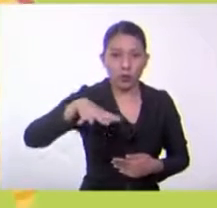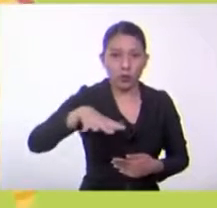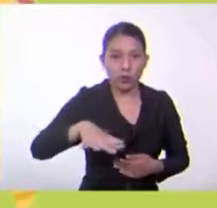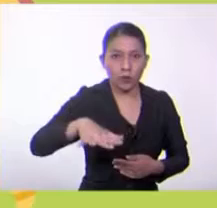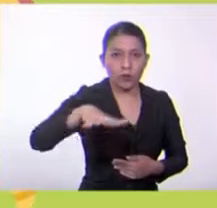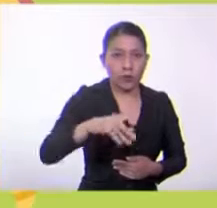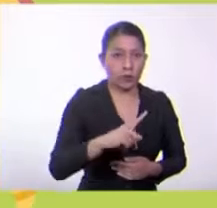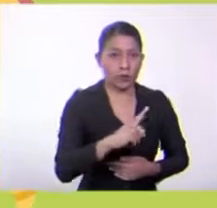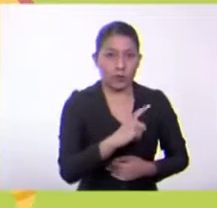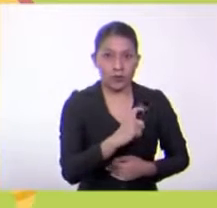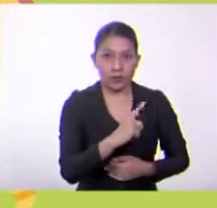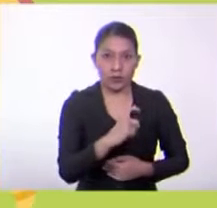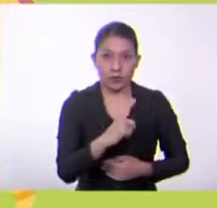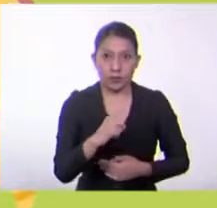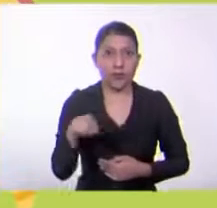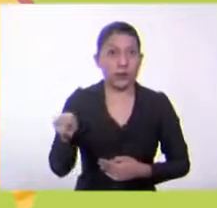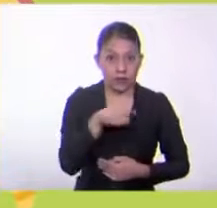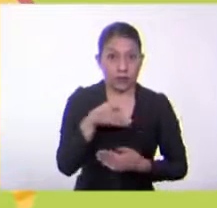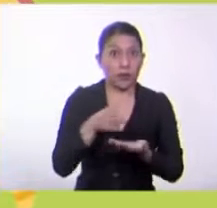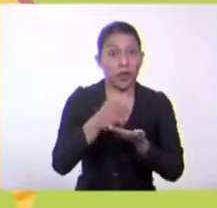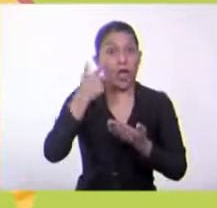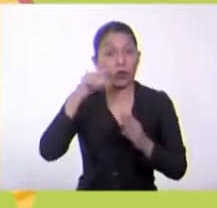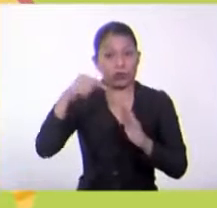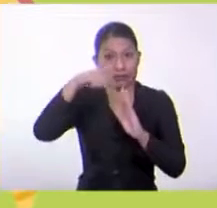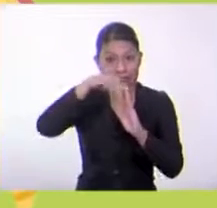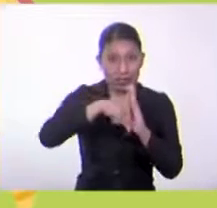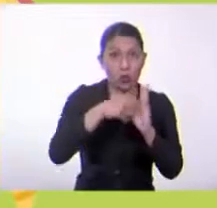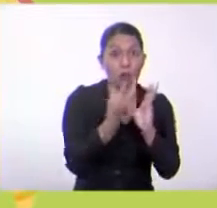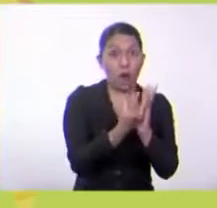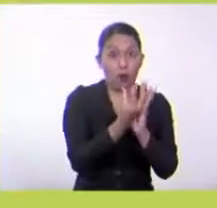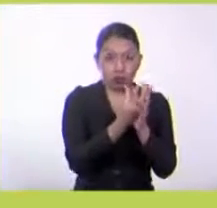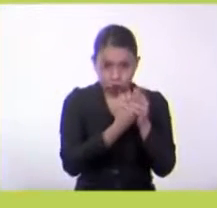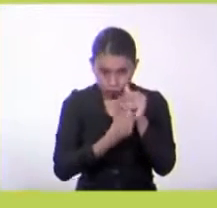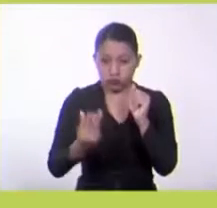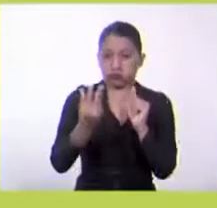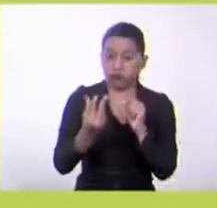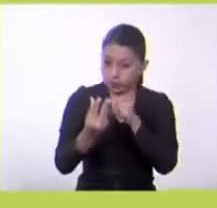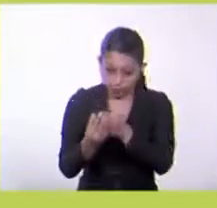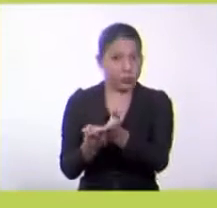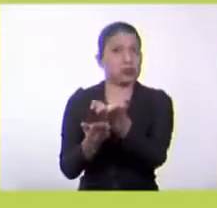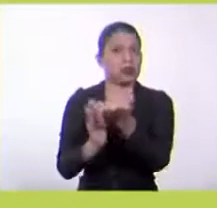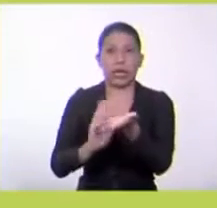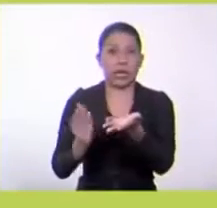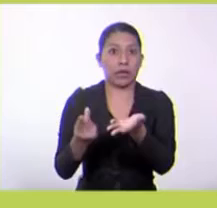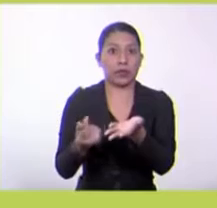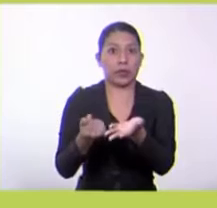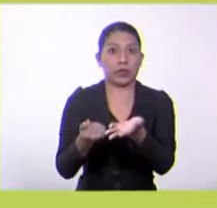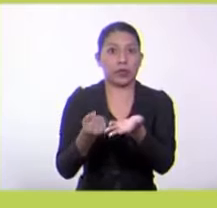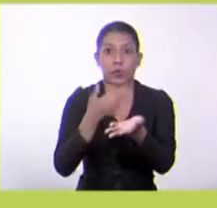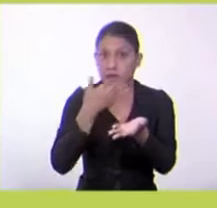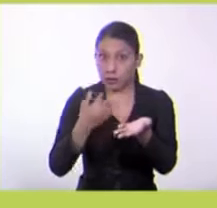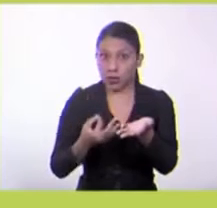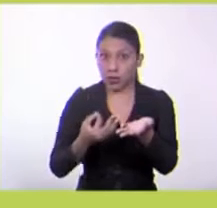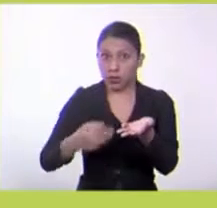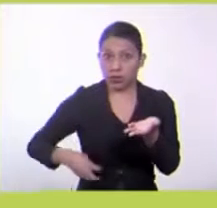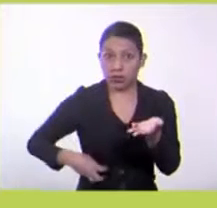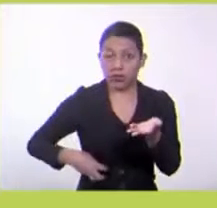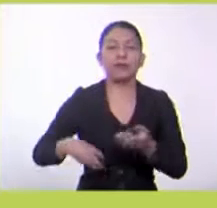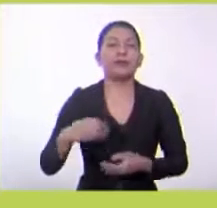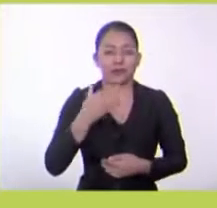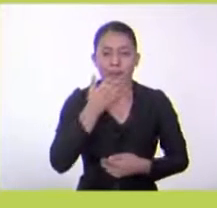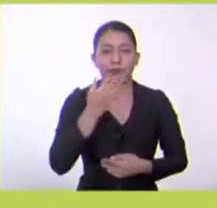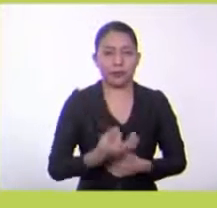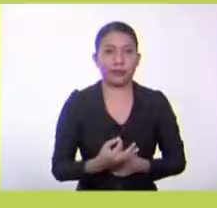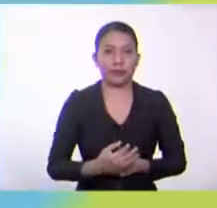mar son ejemplos de animales ovovivíparos? La respuesta es verdadero.